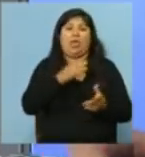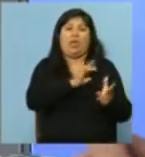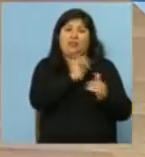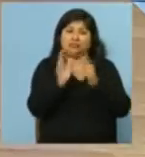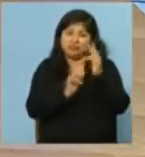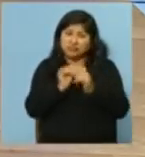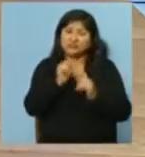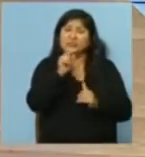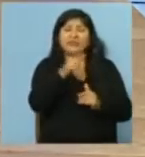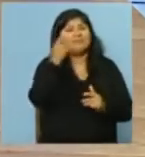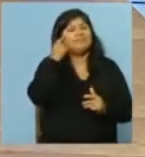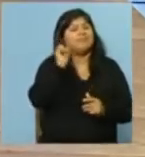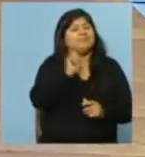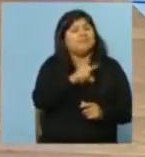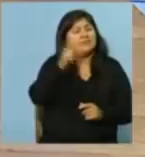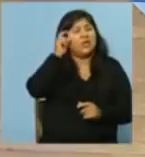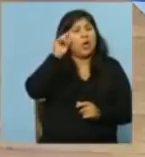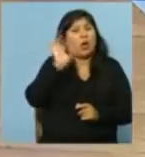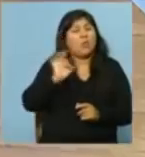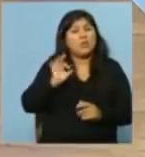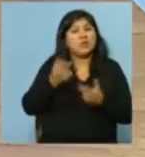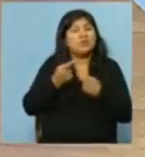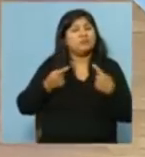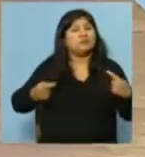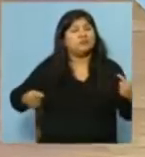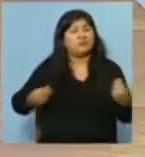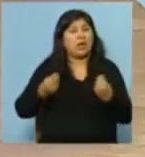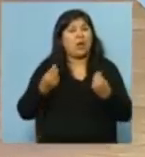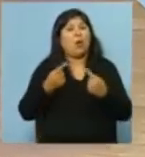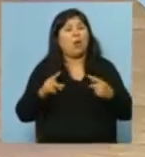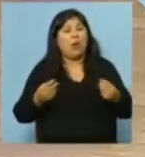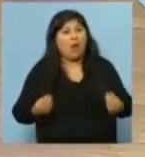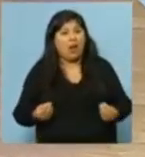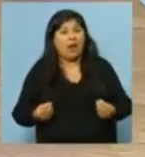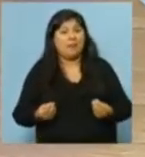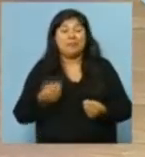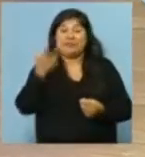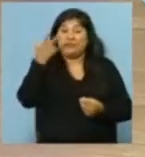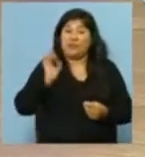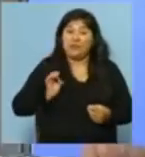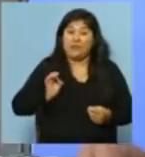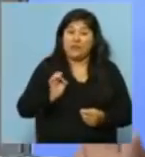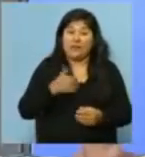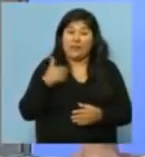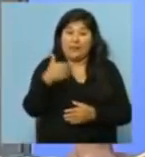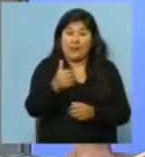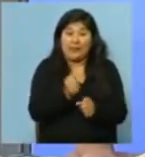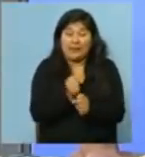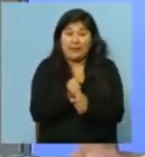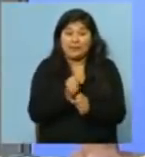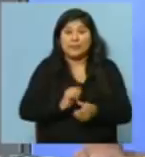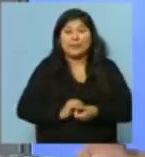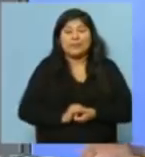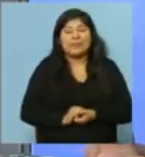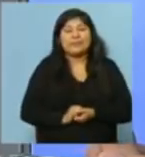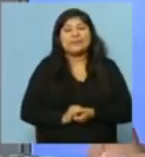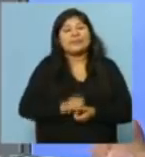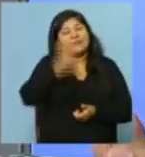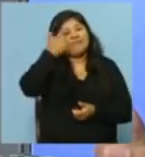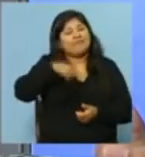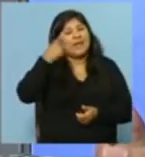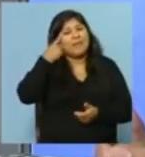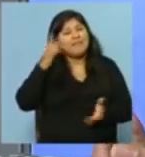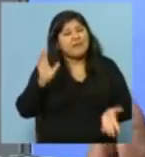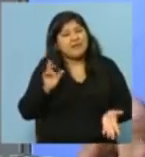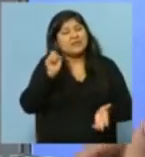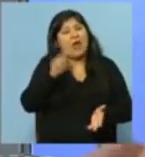lectura hace de todo lo que se ha realizado en estos estos últimos 3 años Yo creo que el mensaje del gobernador ayer ha sido